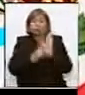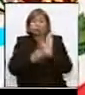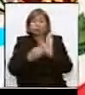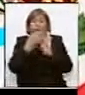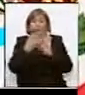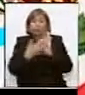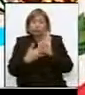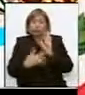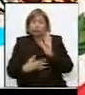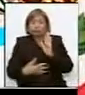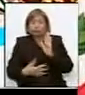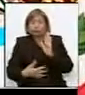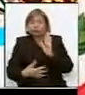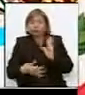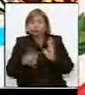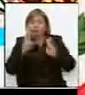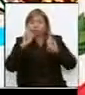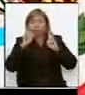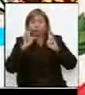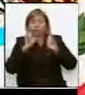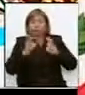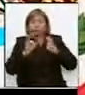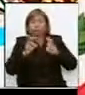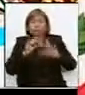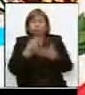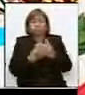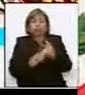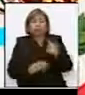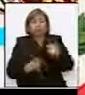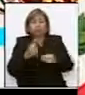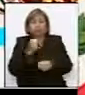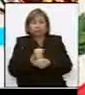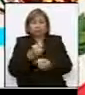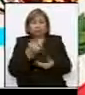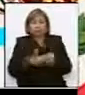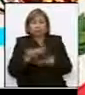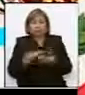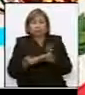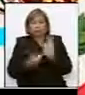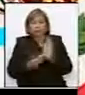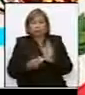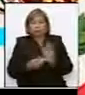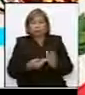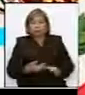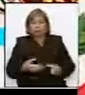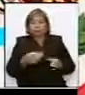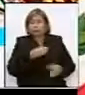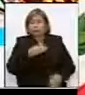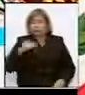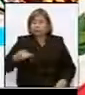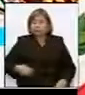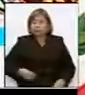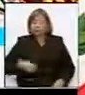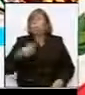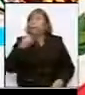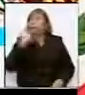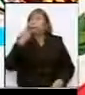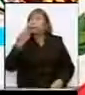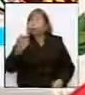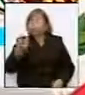plasman los términos de la cuestión de confianza planteada por el Ejecutivo. Debo de